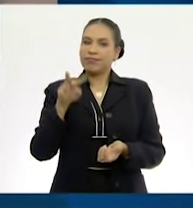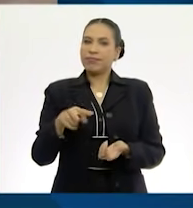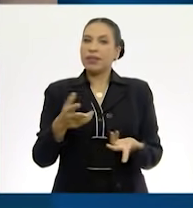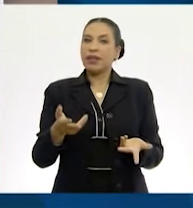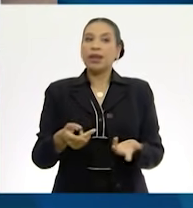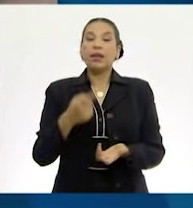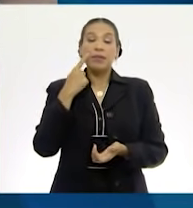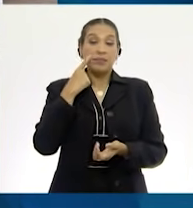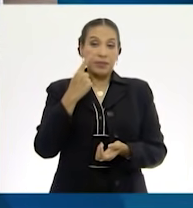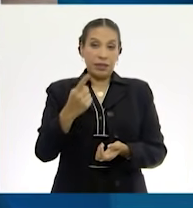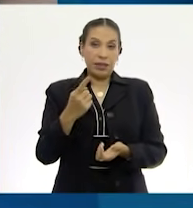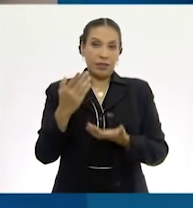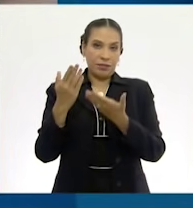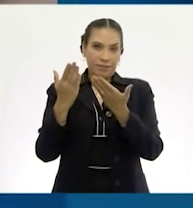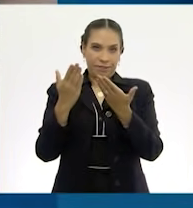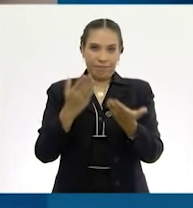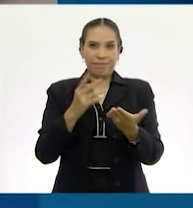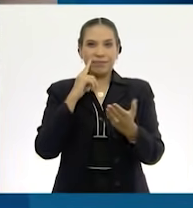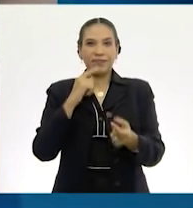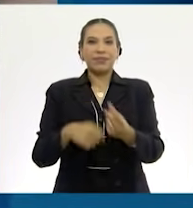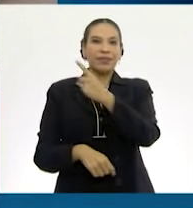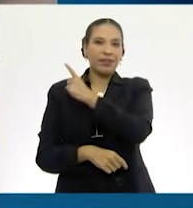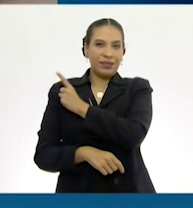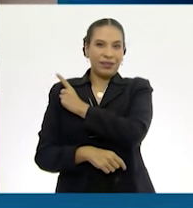Miren, ahí están en pantalla.